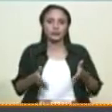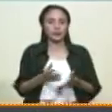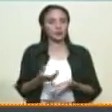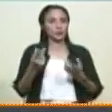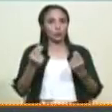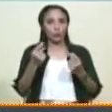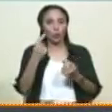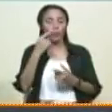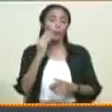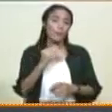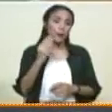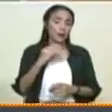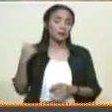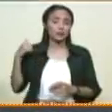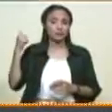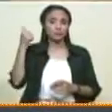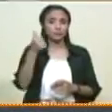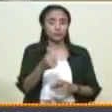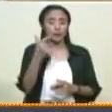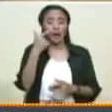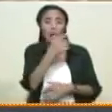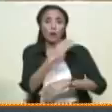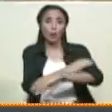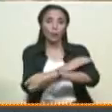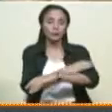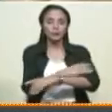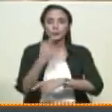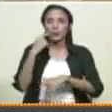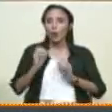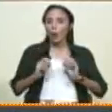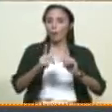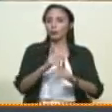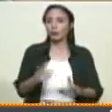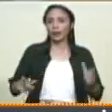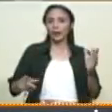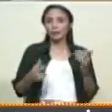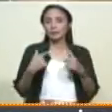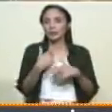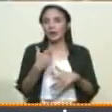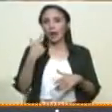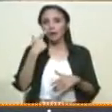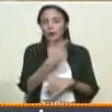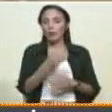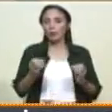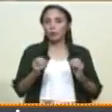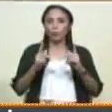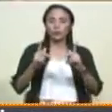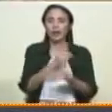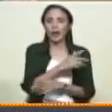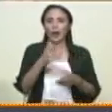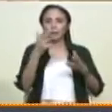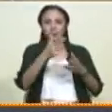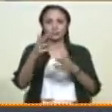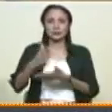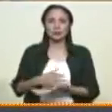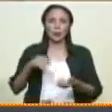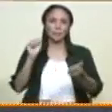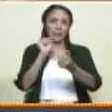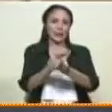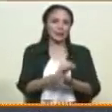Vean las experiencias, cada vez que a la derecha se le da una oportunidad, ¿en qué termina esa oportunidad?